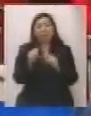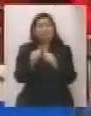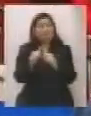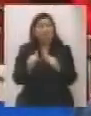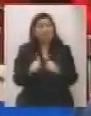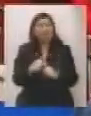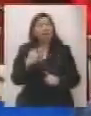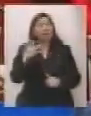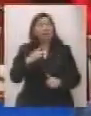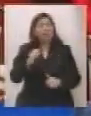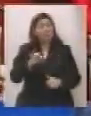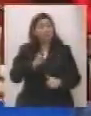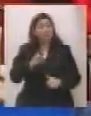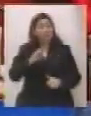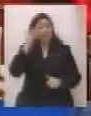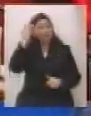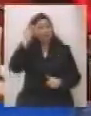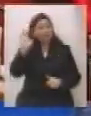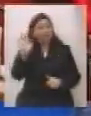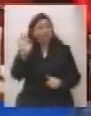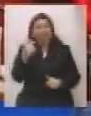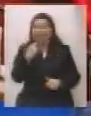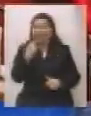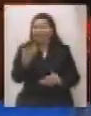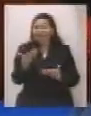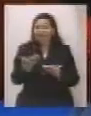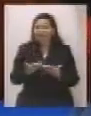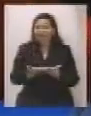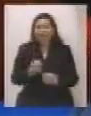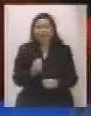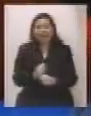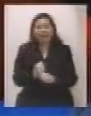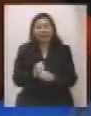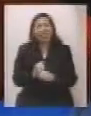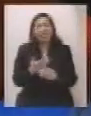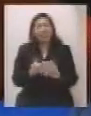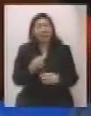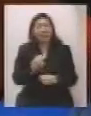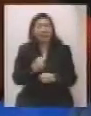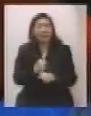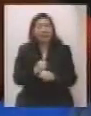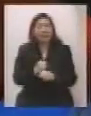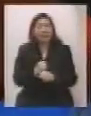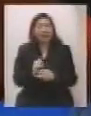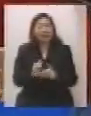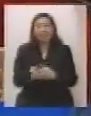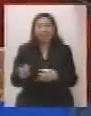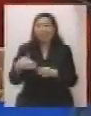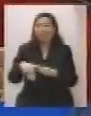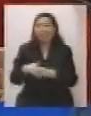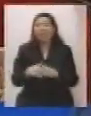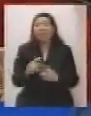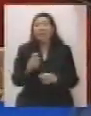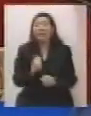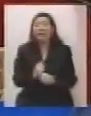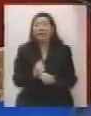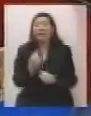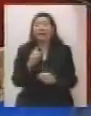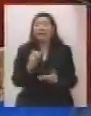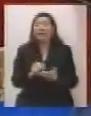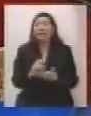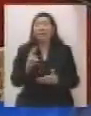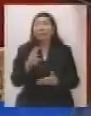soy capaz dijo que se creó una red nacional de intermediación laboral y una bolsa laboral y que se logró insertar en el mercado laboral a